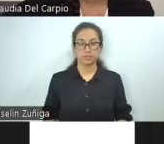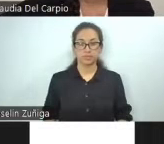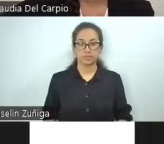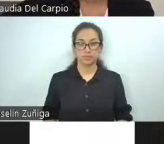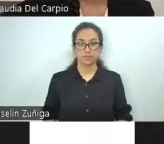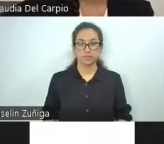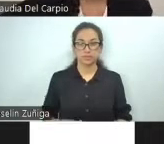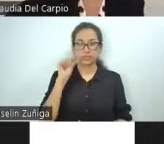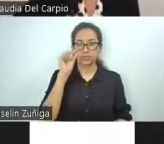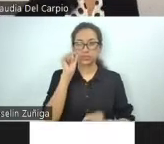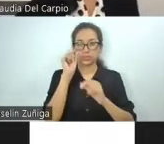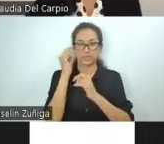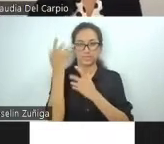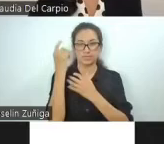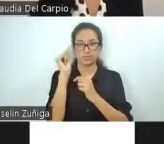Vamos un segundo.